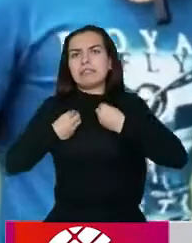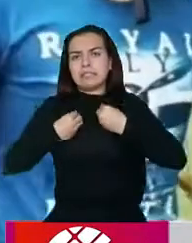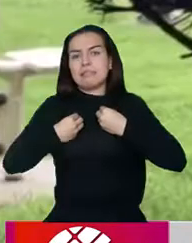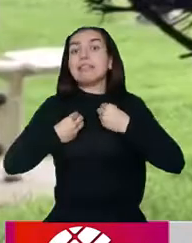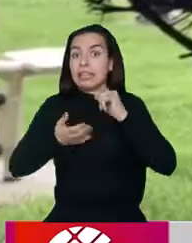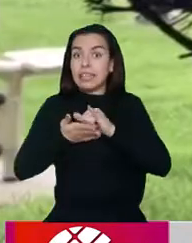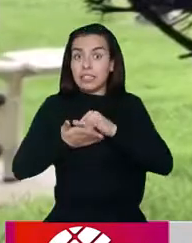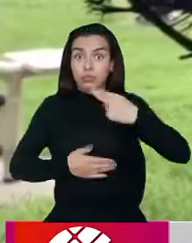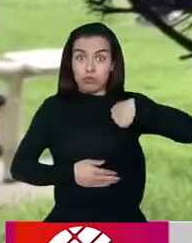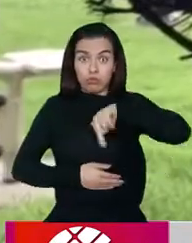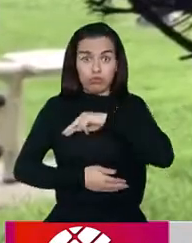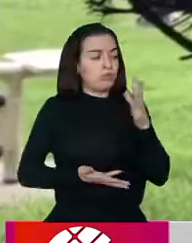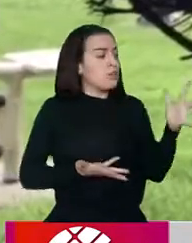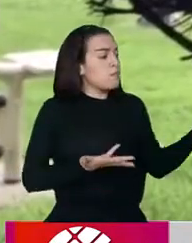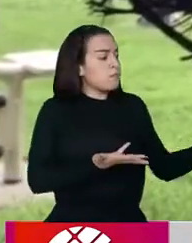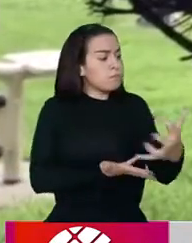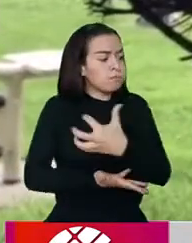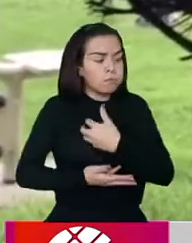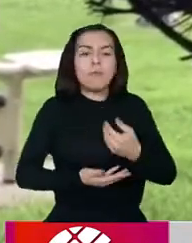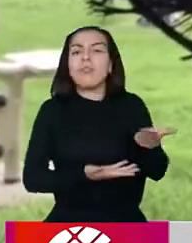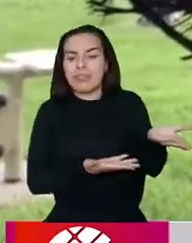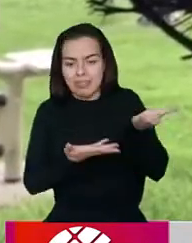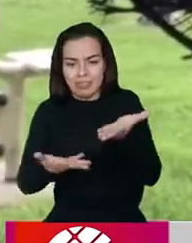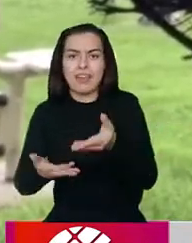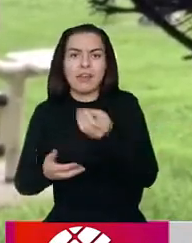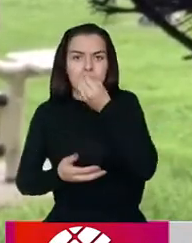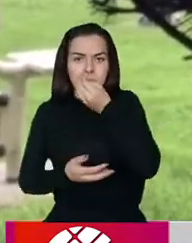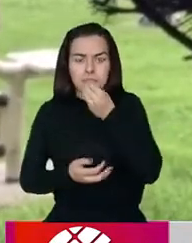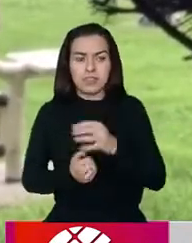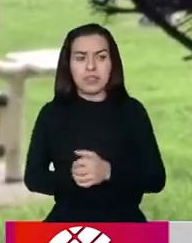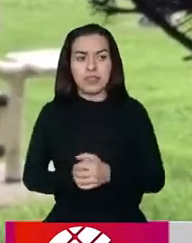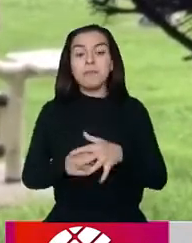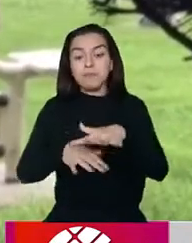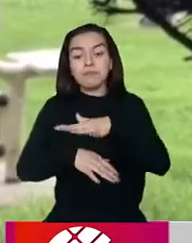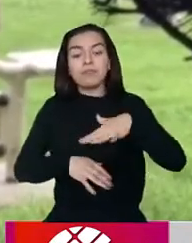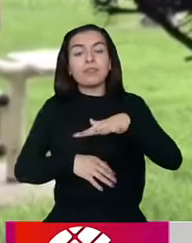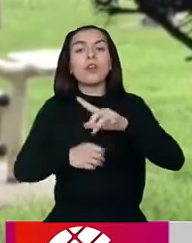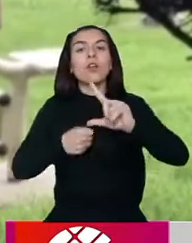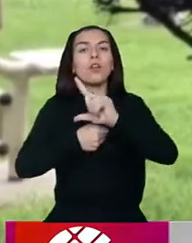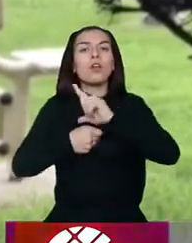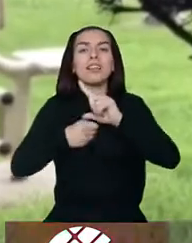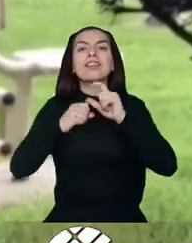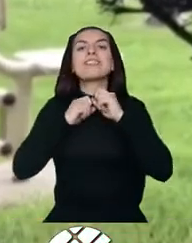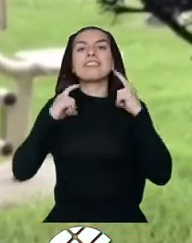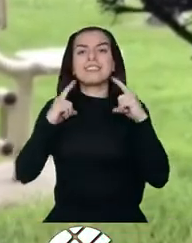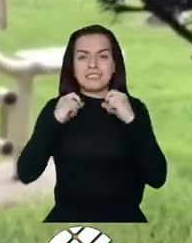la purita. Desde la localidad de Engativá, este fue un informe de Daniela Doncel para Noticias Capital.